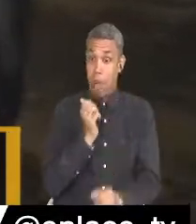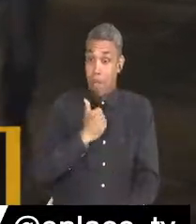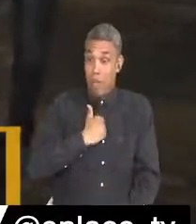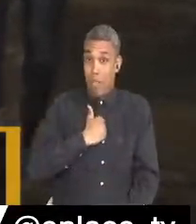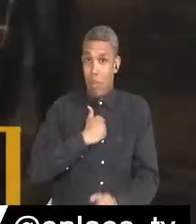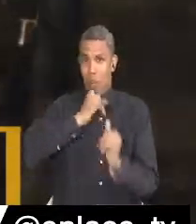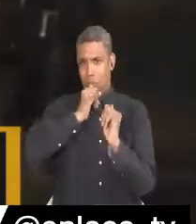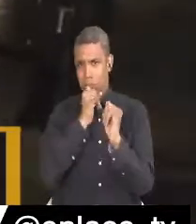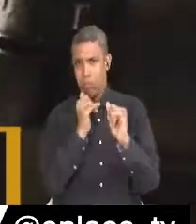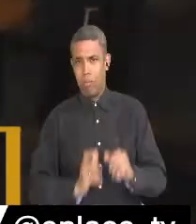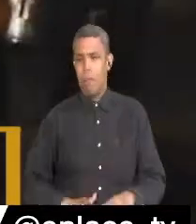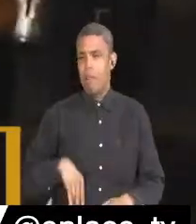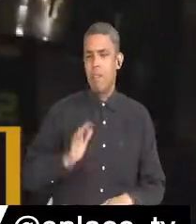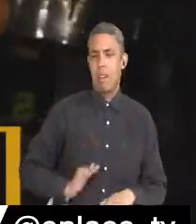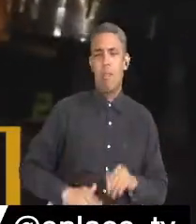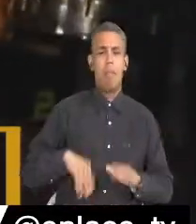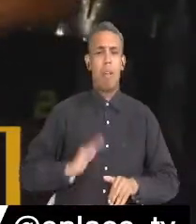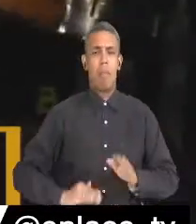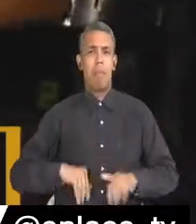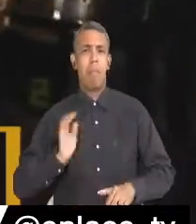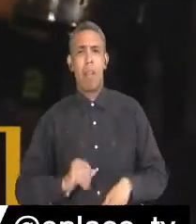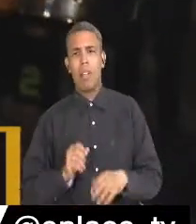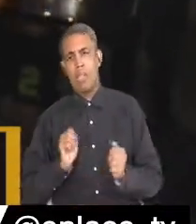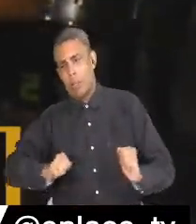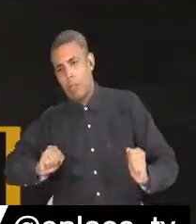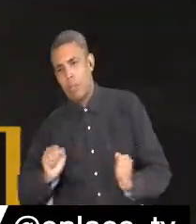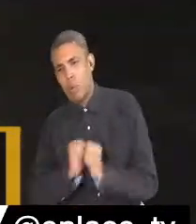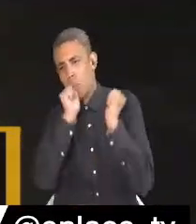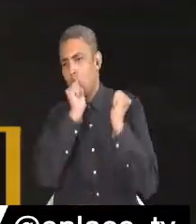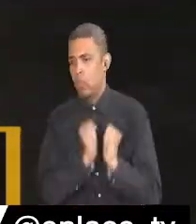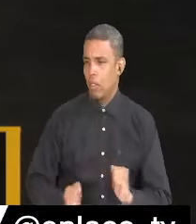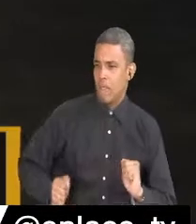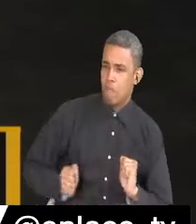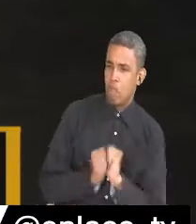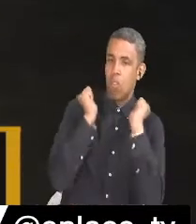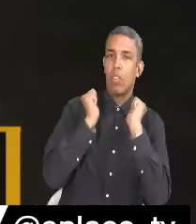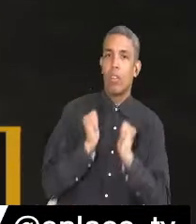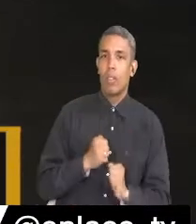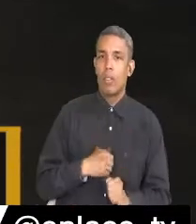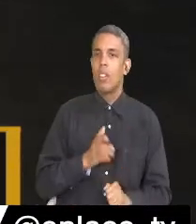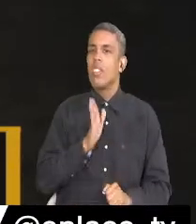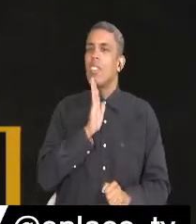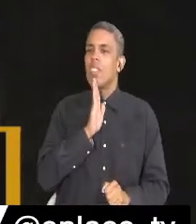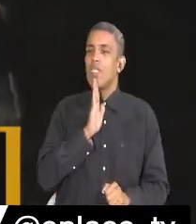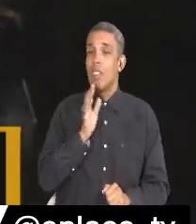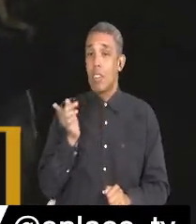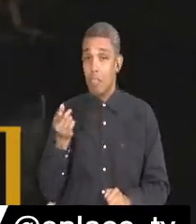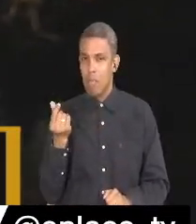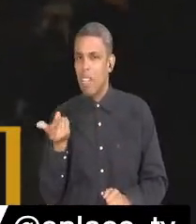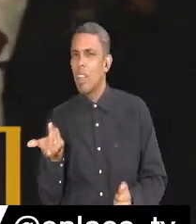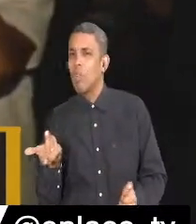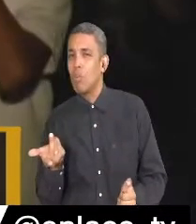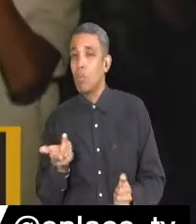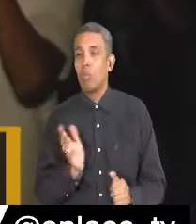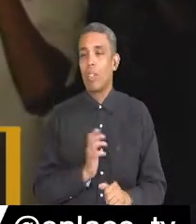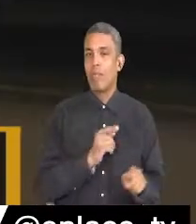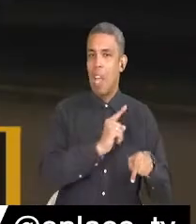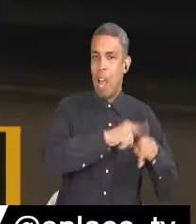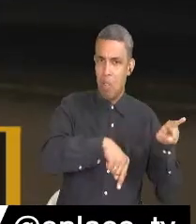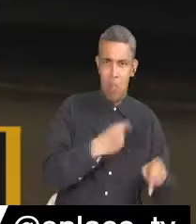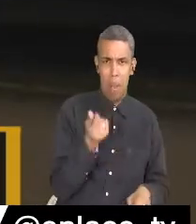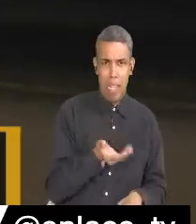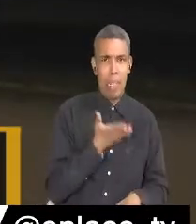cuestas. Tamboras, liras, platillos y las trompetas, entre otros, fueron donados porque los recursos para cumplir sus sueños son escasos. Los